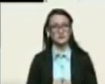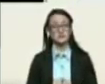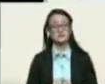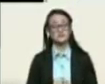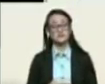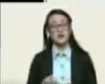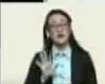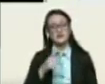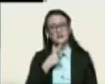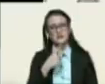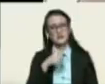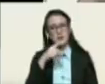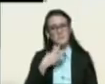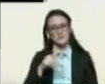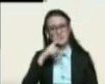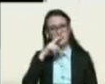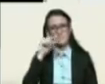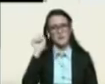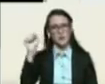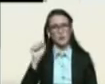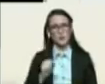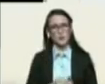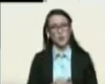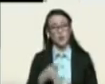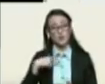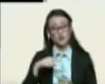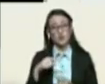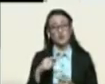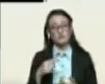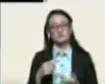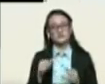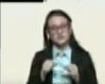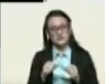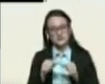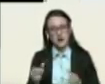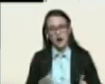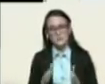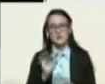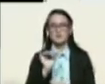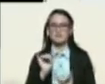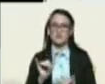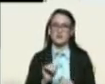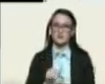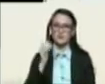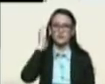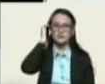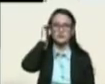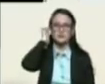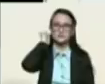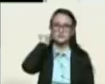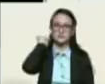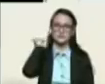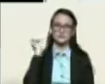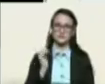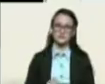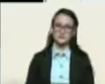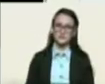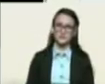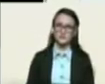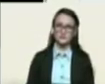el presidente Nicolás Maduro y nosotros seguimos ahondando por ese camino. Un camino que está marcado